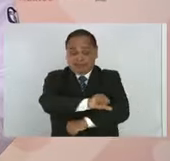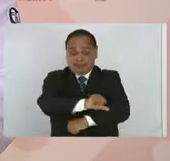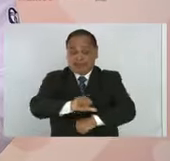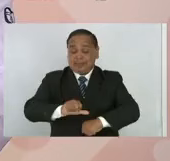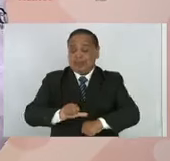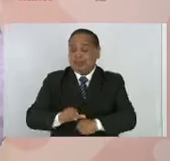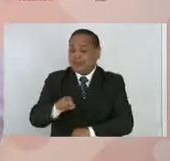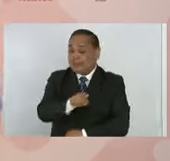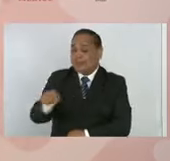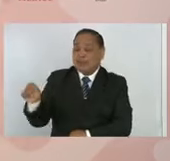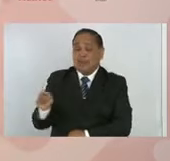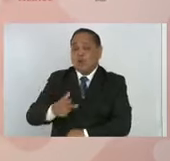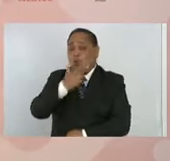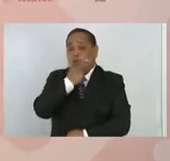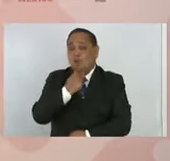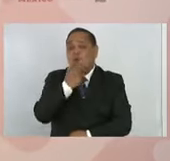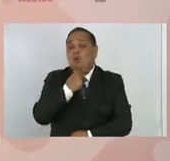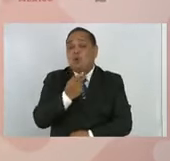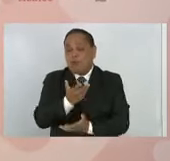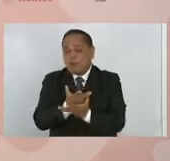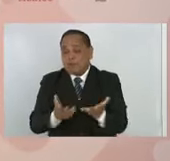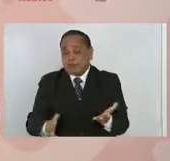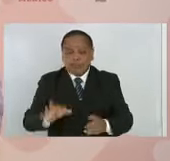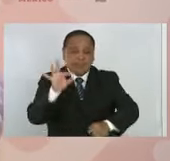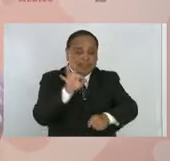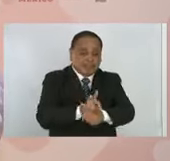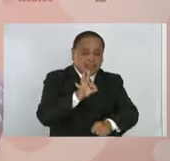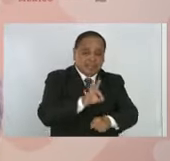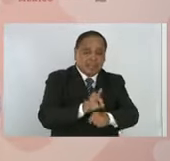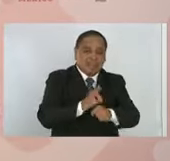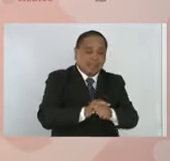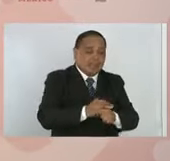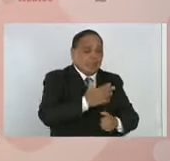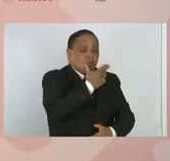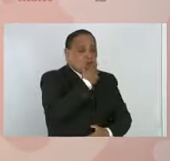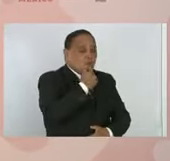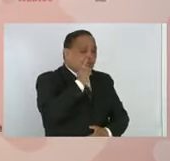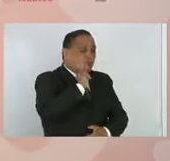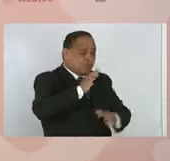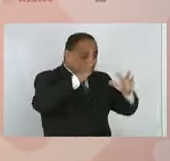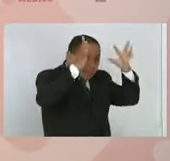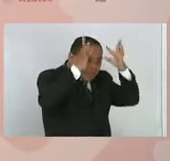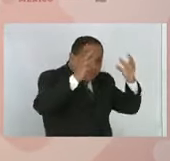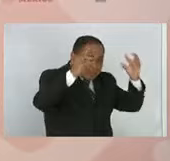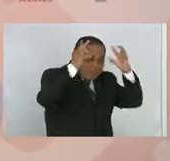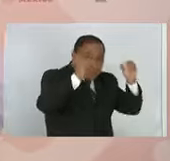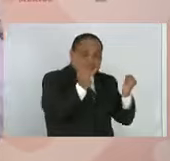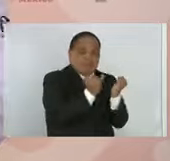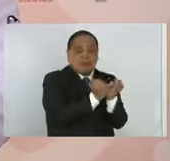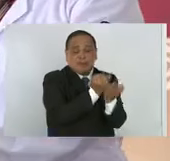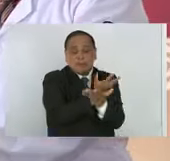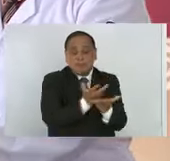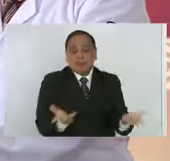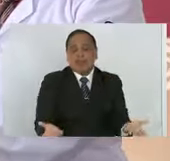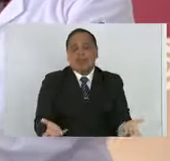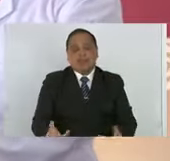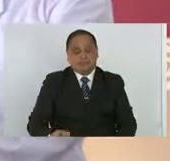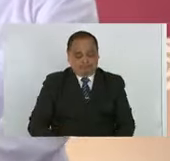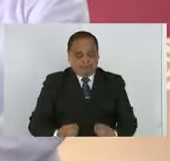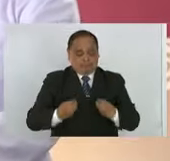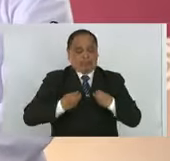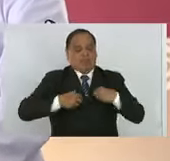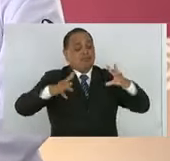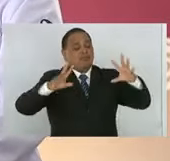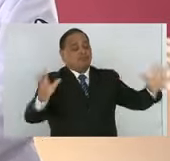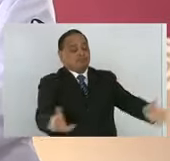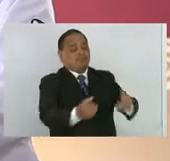anestesiólogos, cirujanos, intensivistas y personal de enfermería. Son solo ejemplos de decenas de vidas salvadas, cientos de